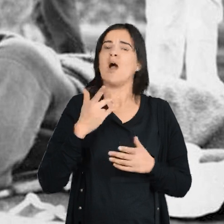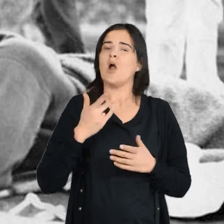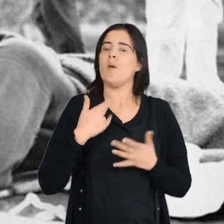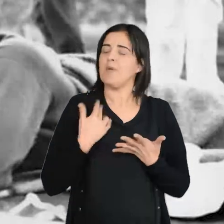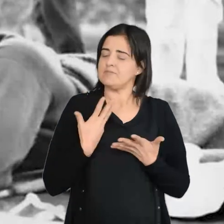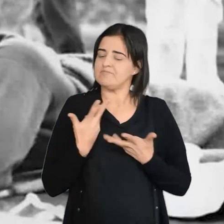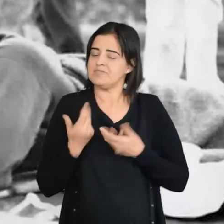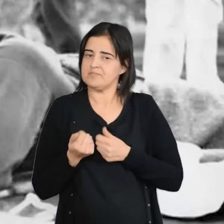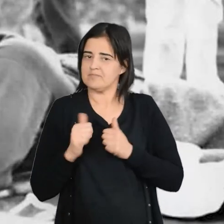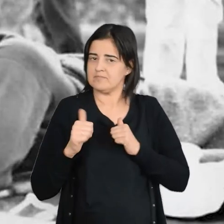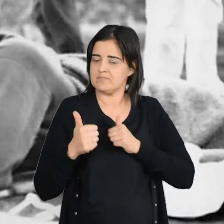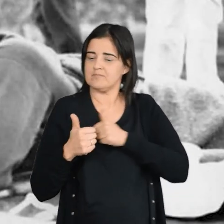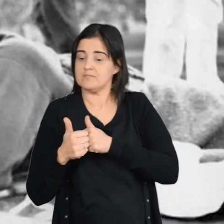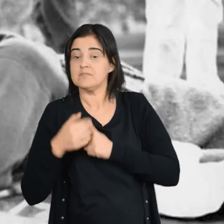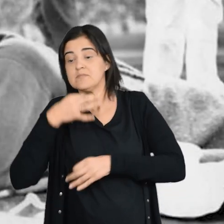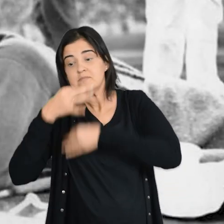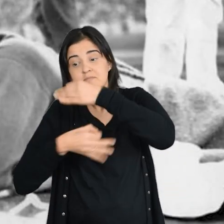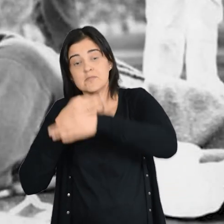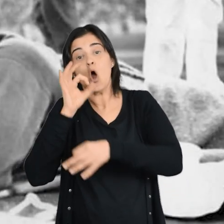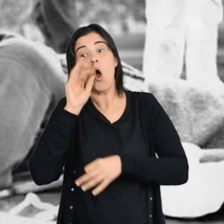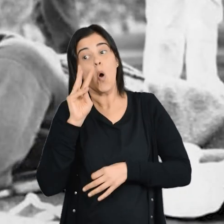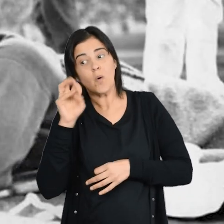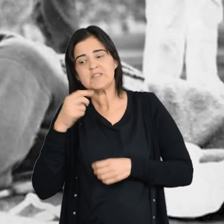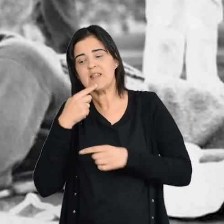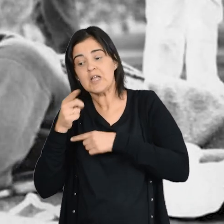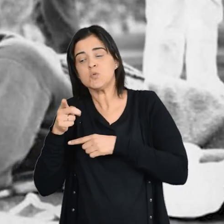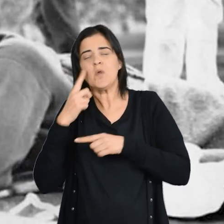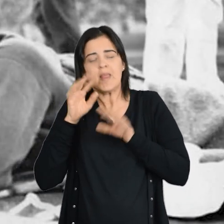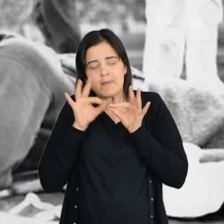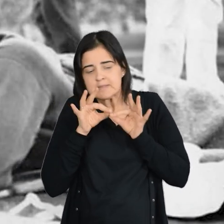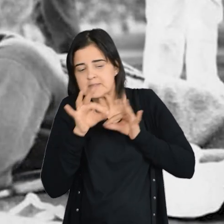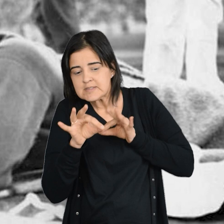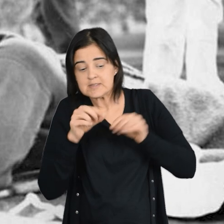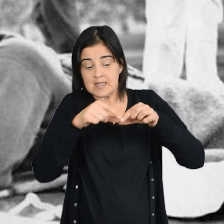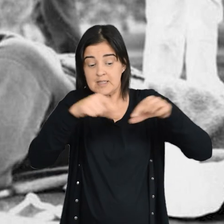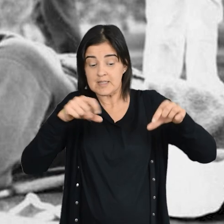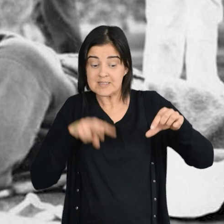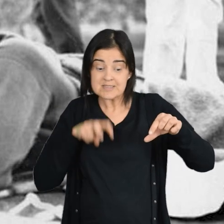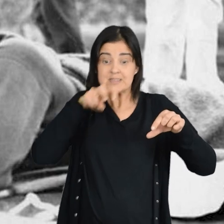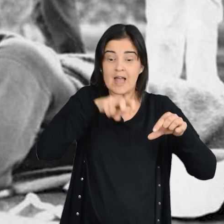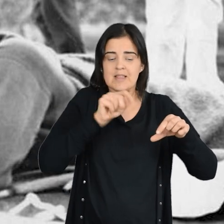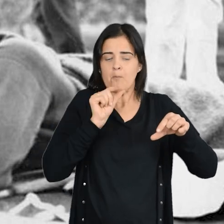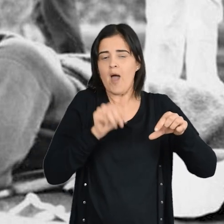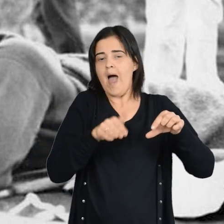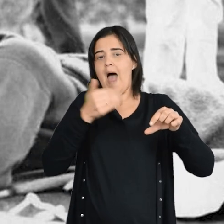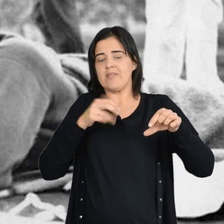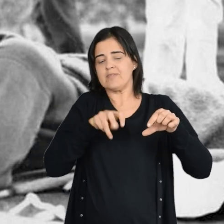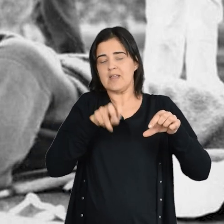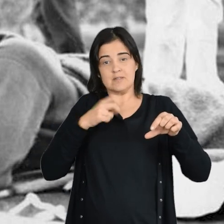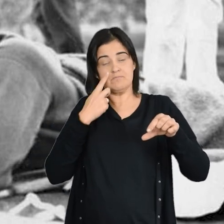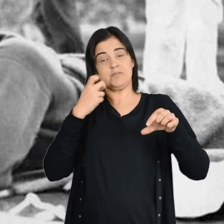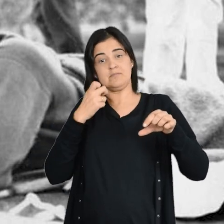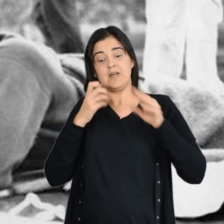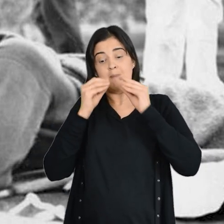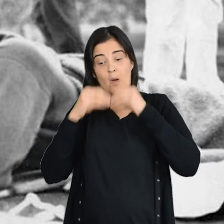honor se acerca Owens y le aconseja que calcule su salto varios centímetros antes de la tabla de batida con lo que evitaría